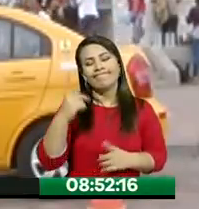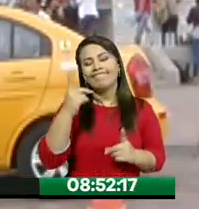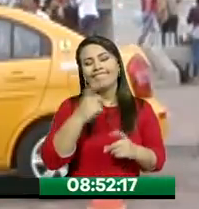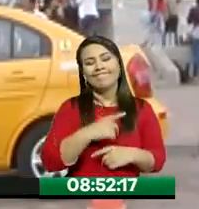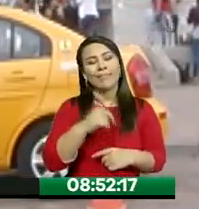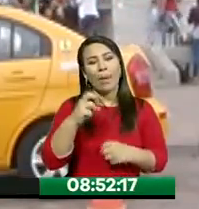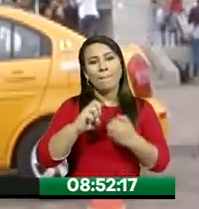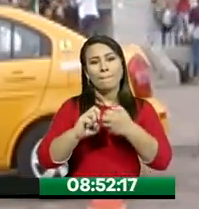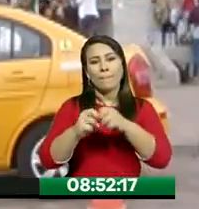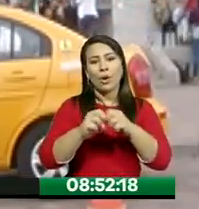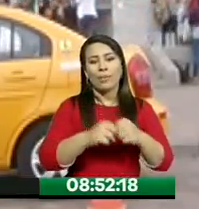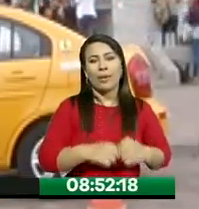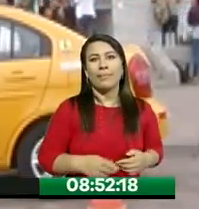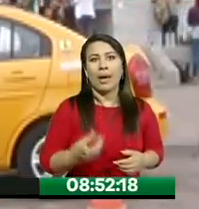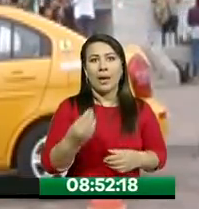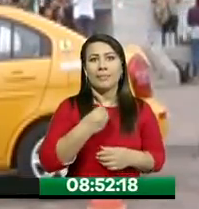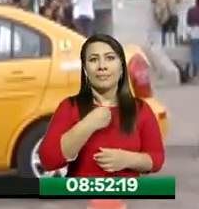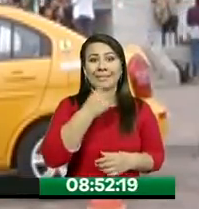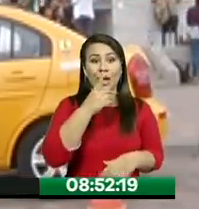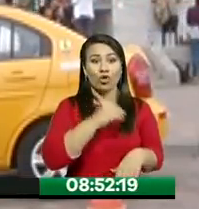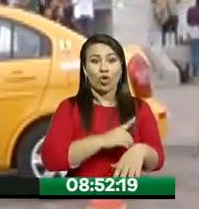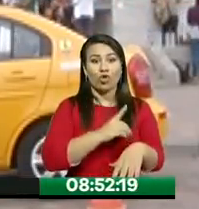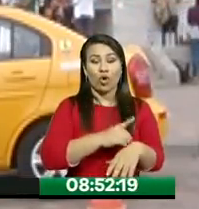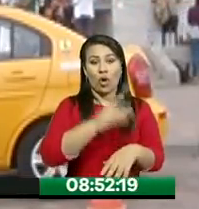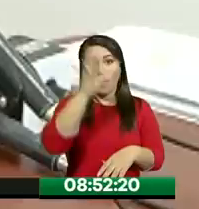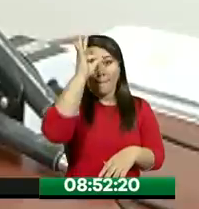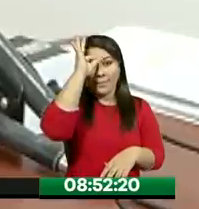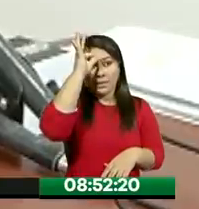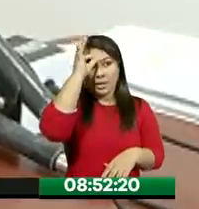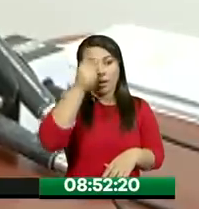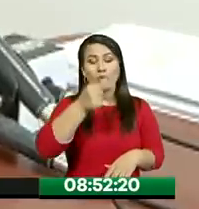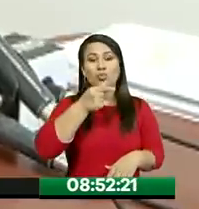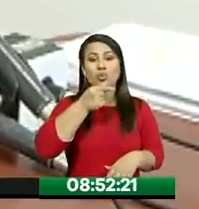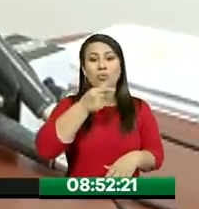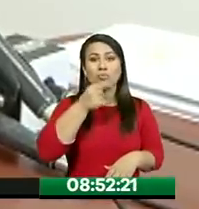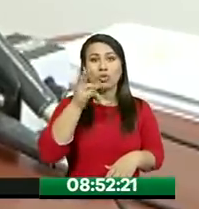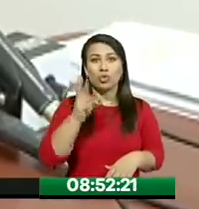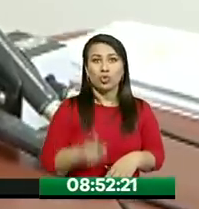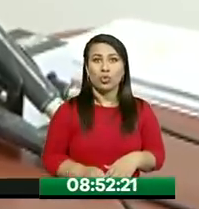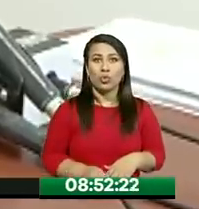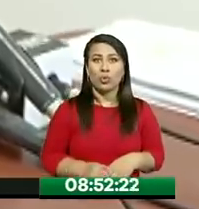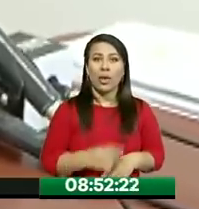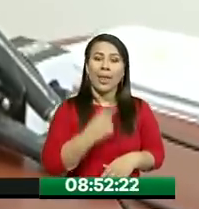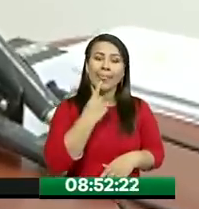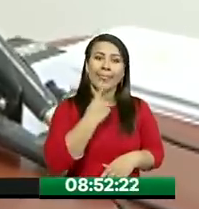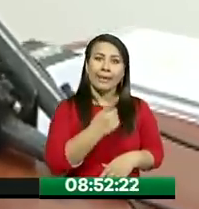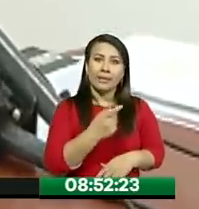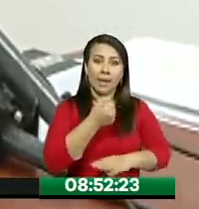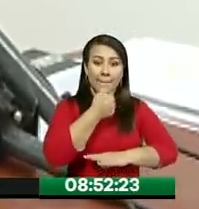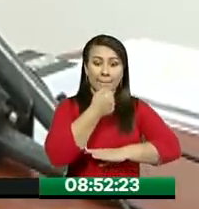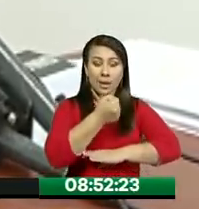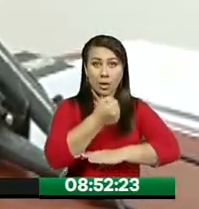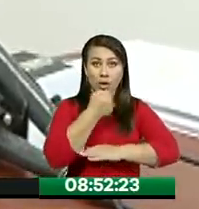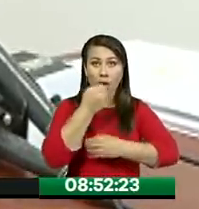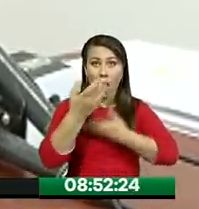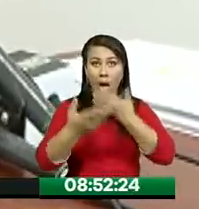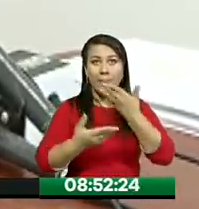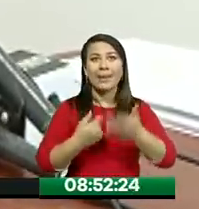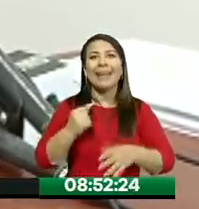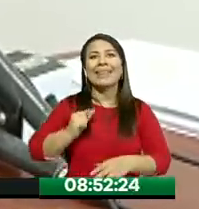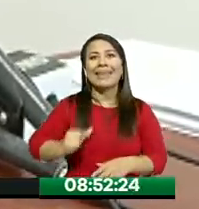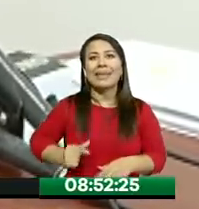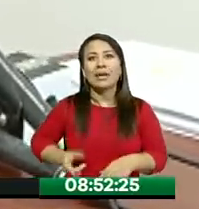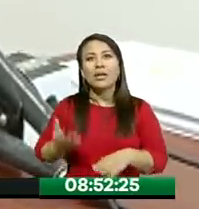Y la acción termina colocando todos los productos en una camioneta, de ahí retirándose del lugar. Esto ocurrió en el centro de